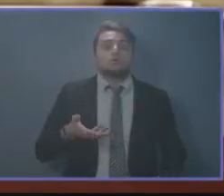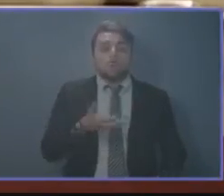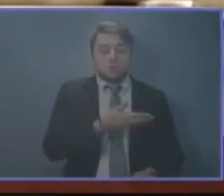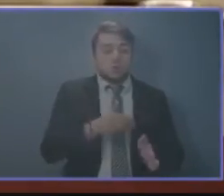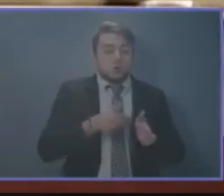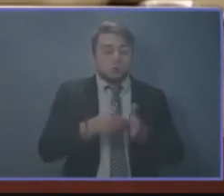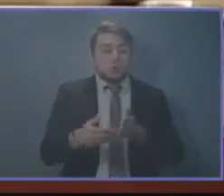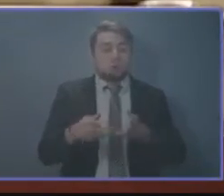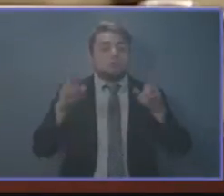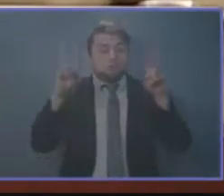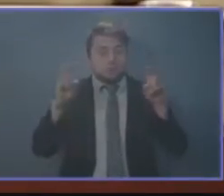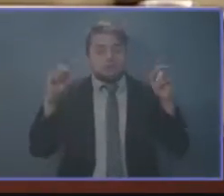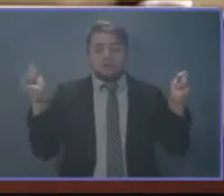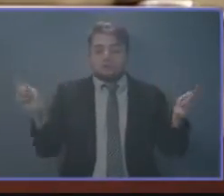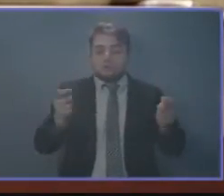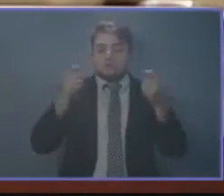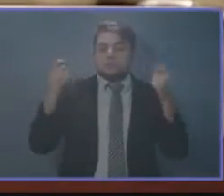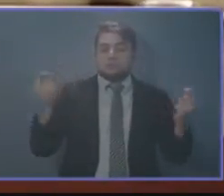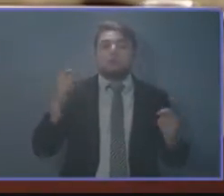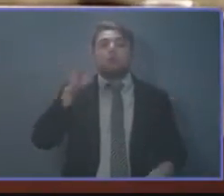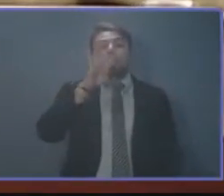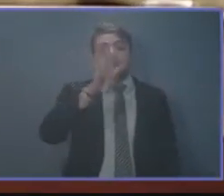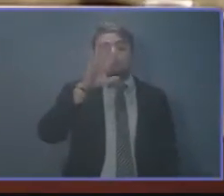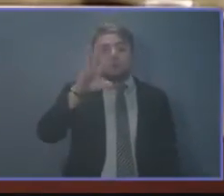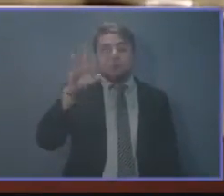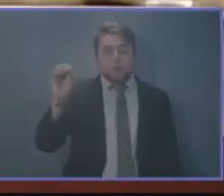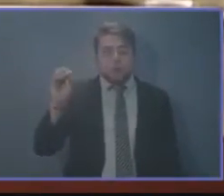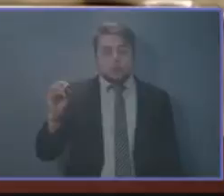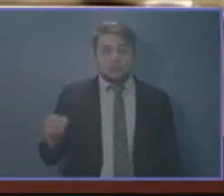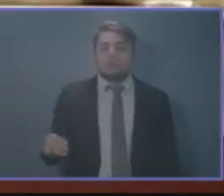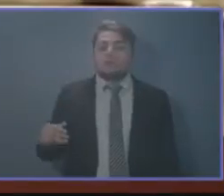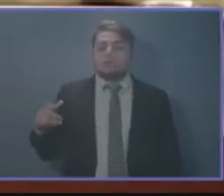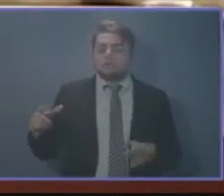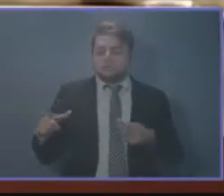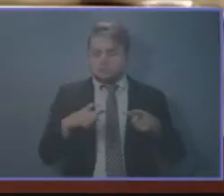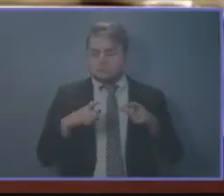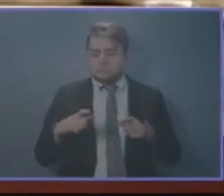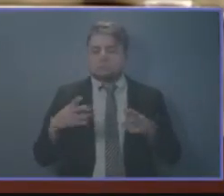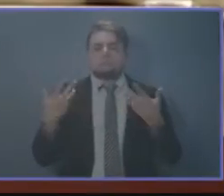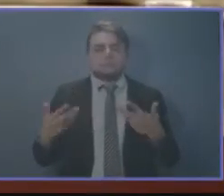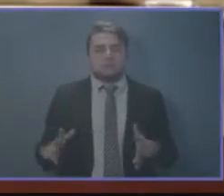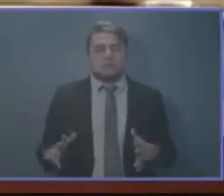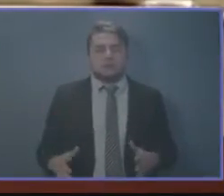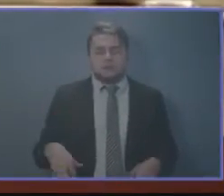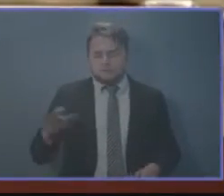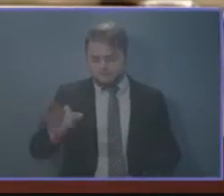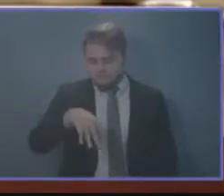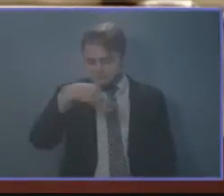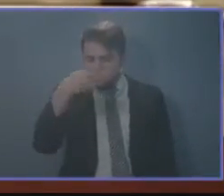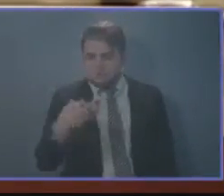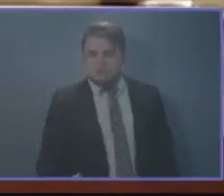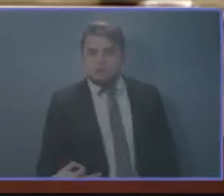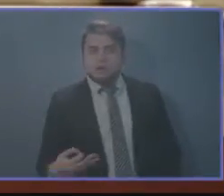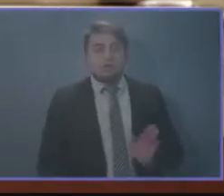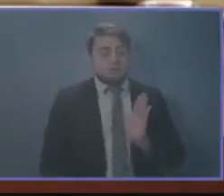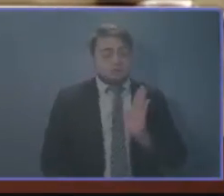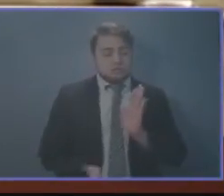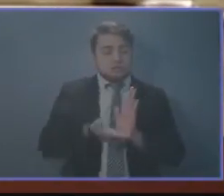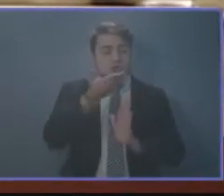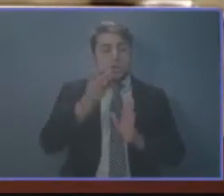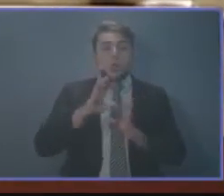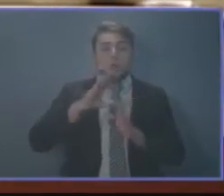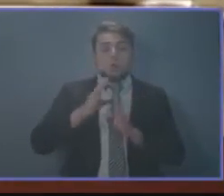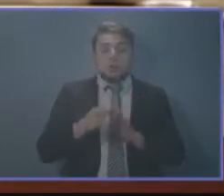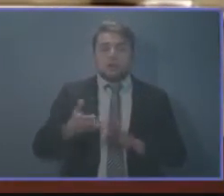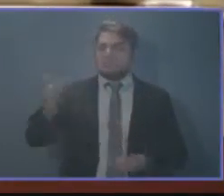una conmemoración de 450 años es fiel testimonio del gran desarrollo cultural que ya existía en